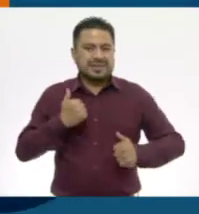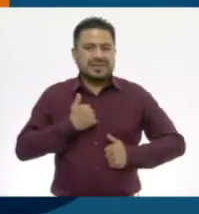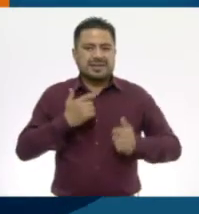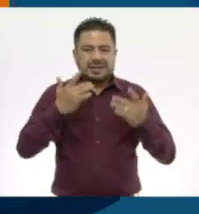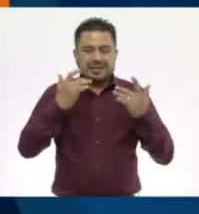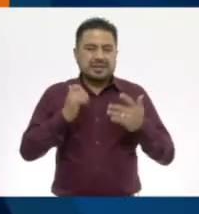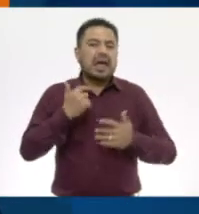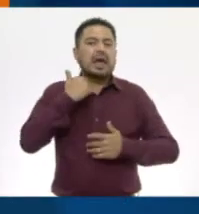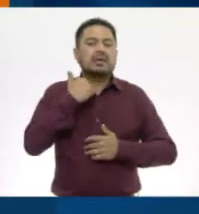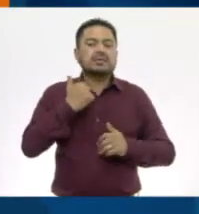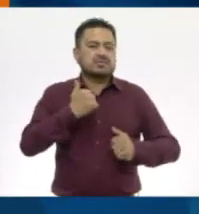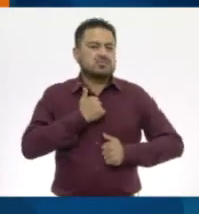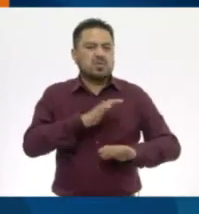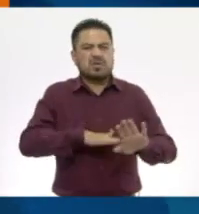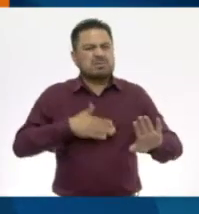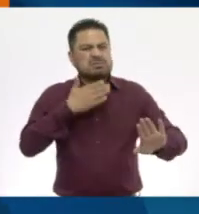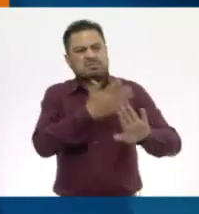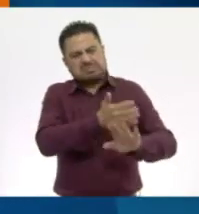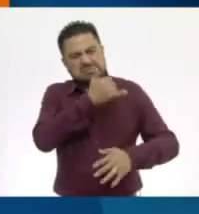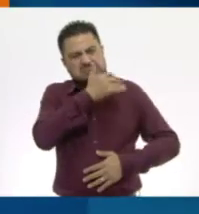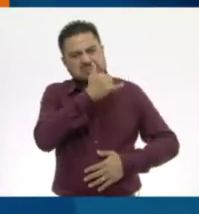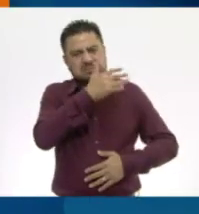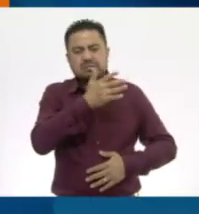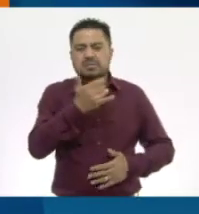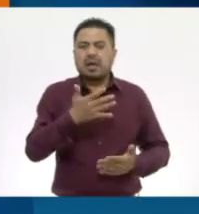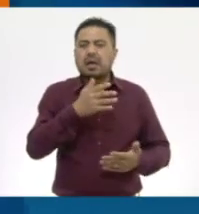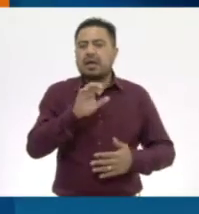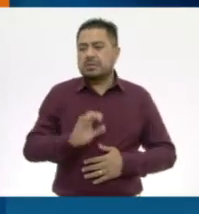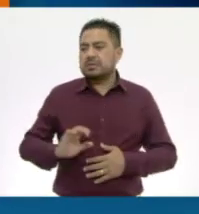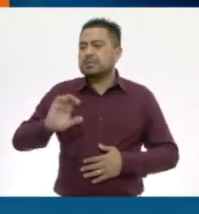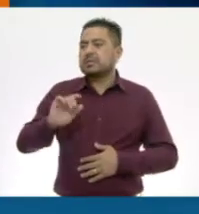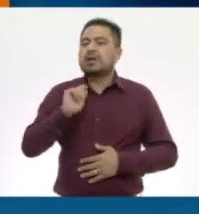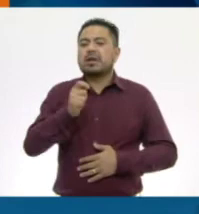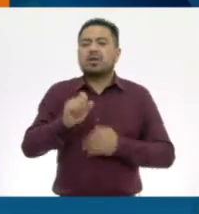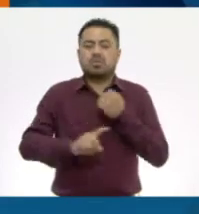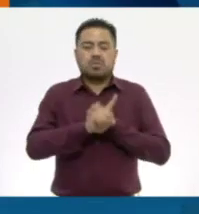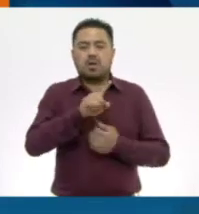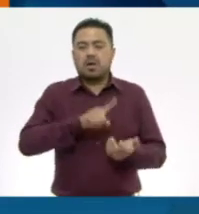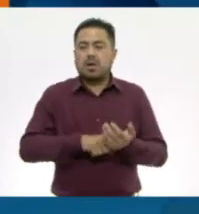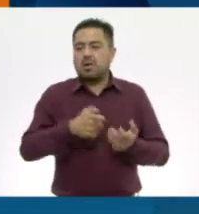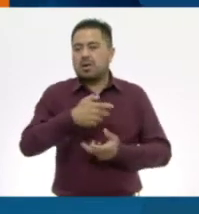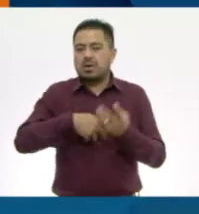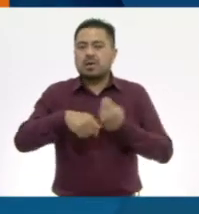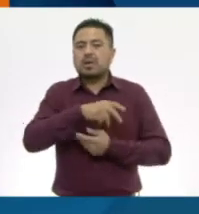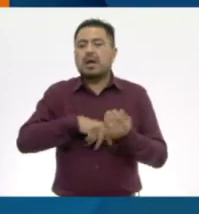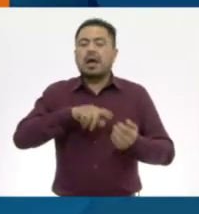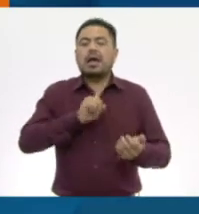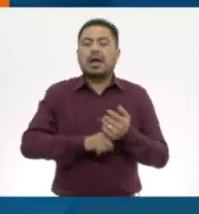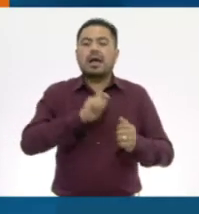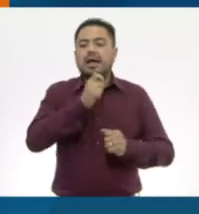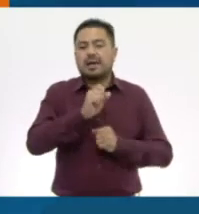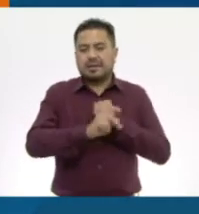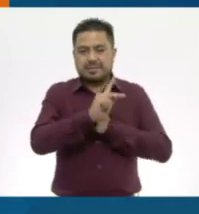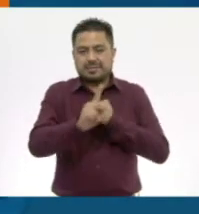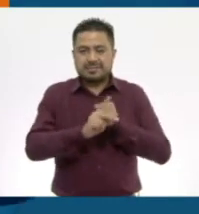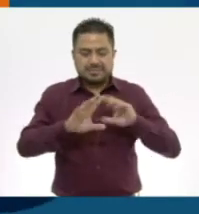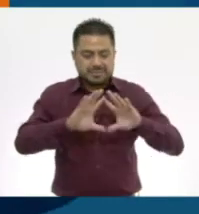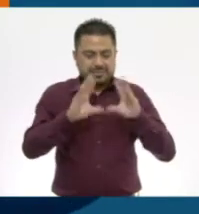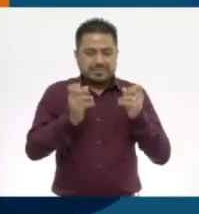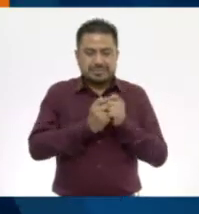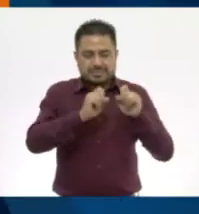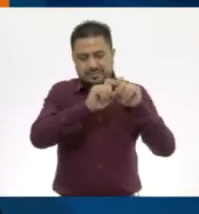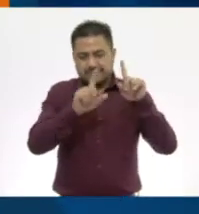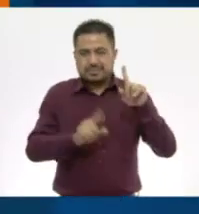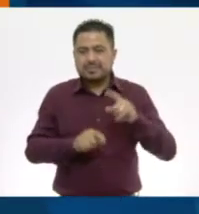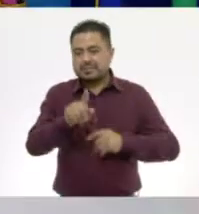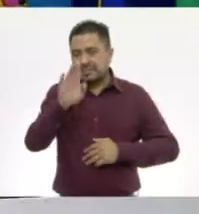exinsurgentes se rebelaron en su contra. Y la letra C, los problemas económicos que había en el país.